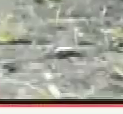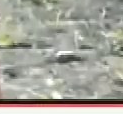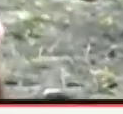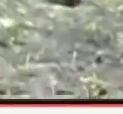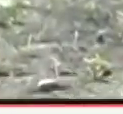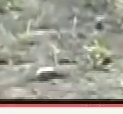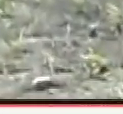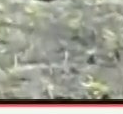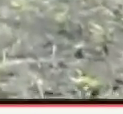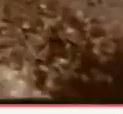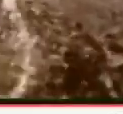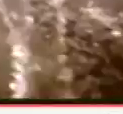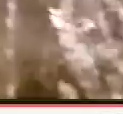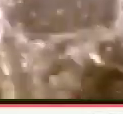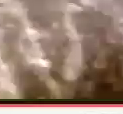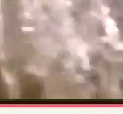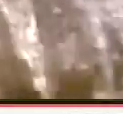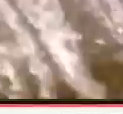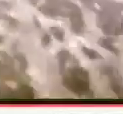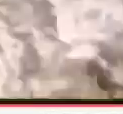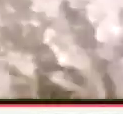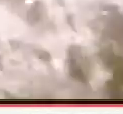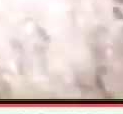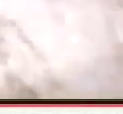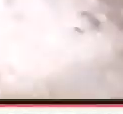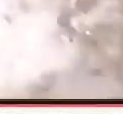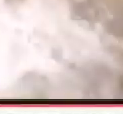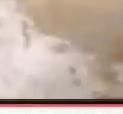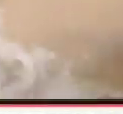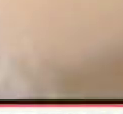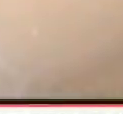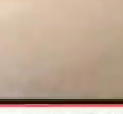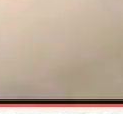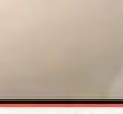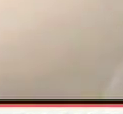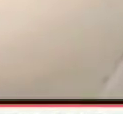productos financieros a las comunidades más recónditas del país.